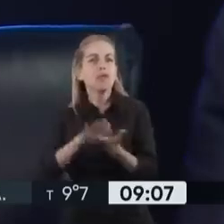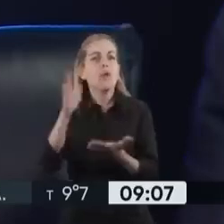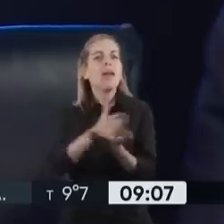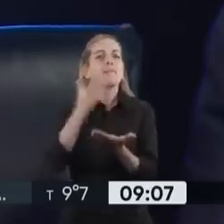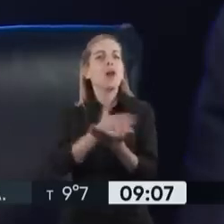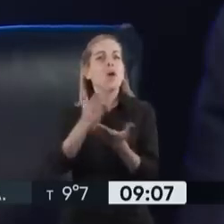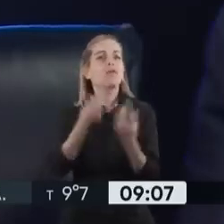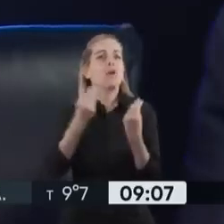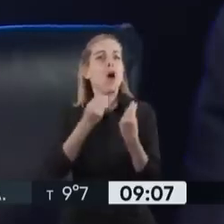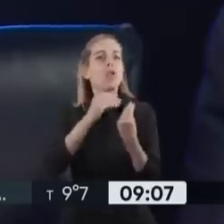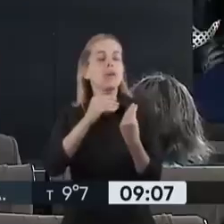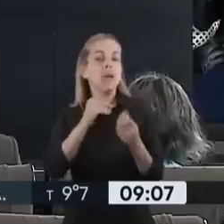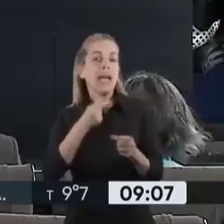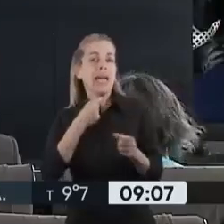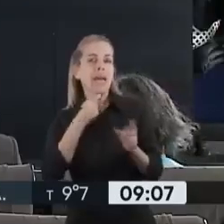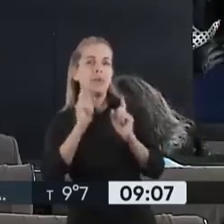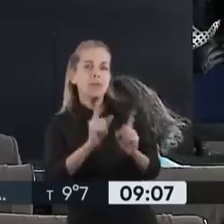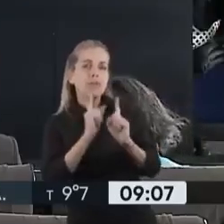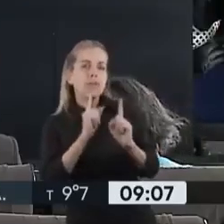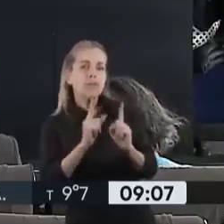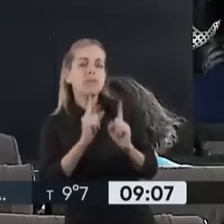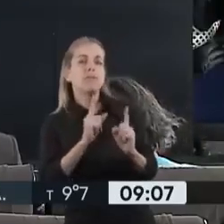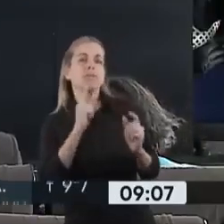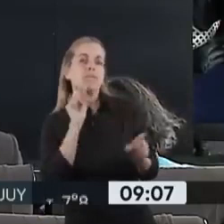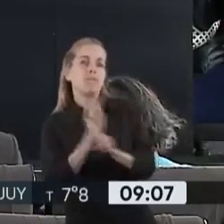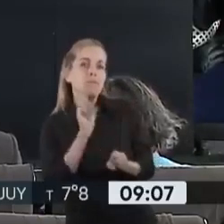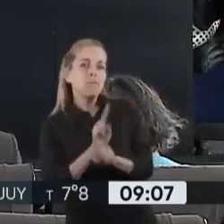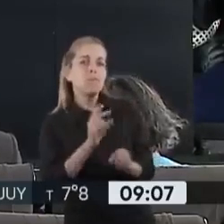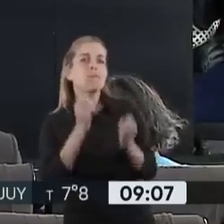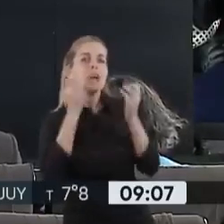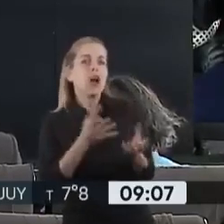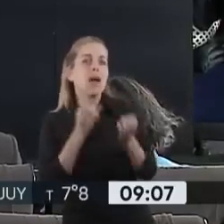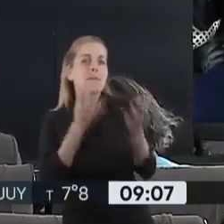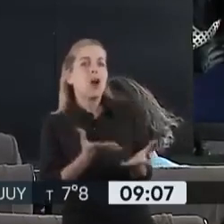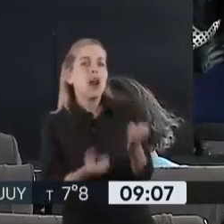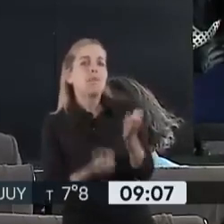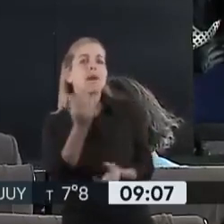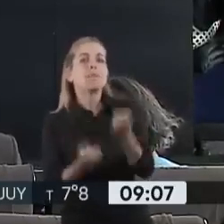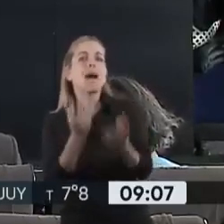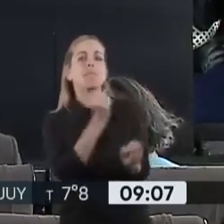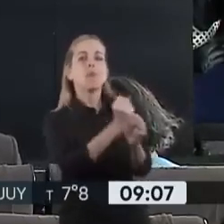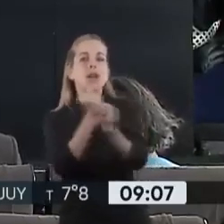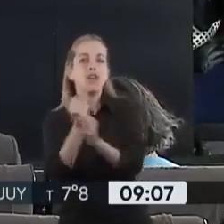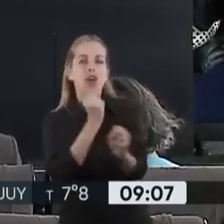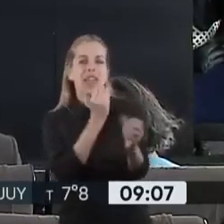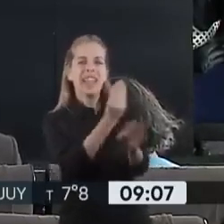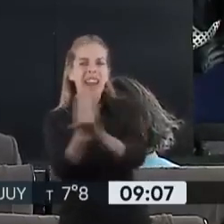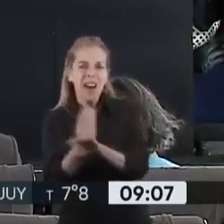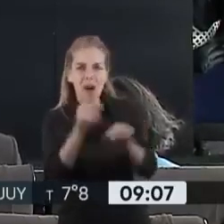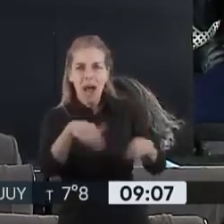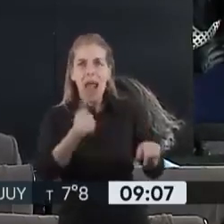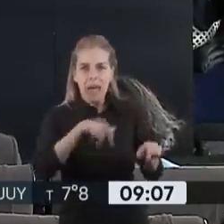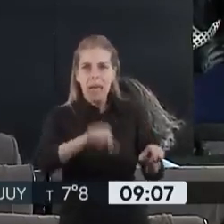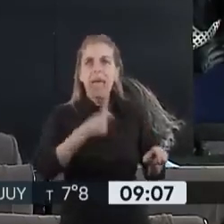queremos mantenerla sostenerla complejizar la hacerla más productiva y generar puestos de trabajo en argentina queremos